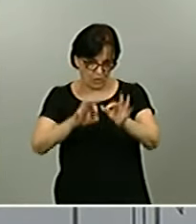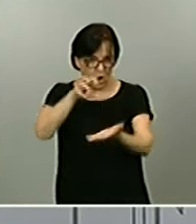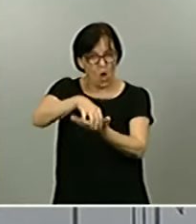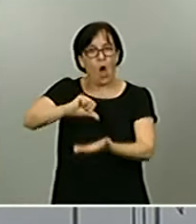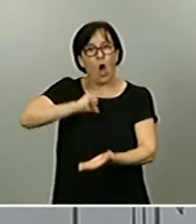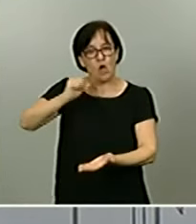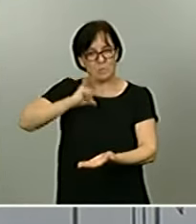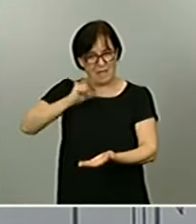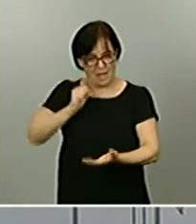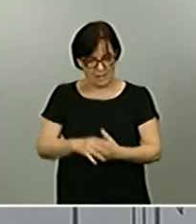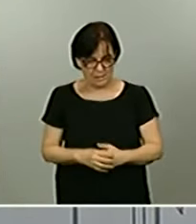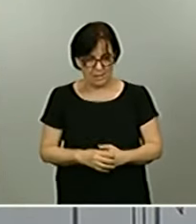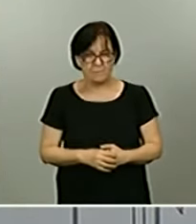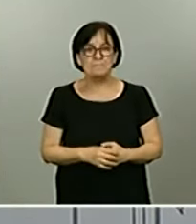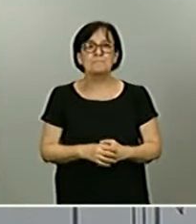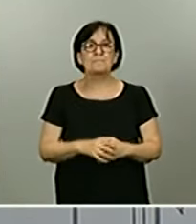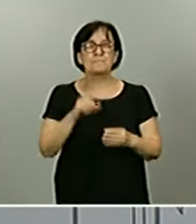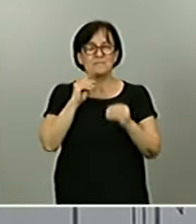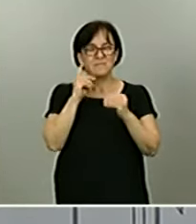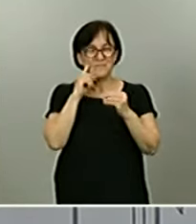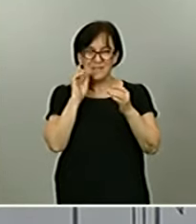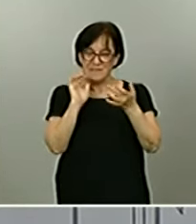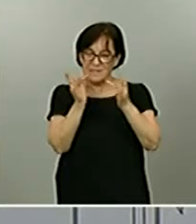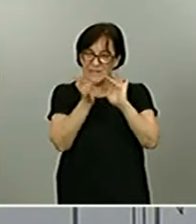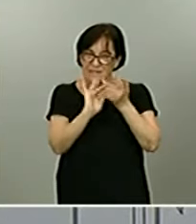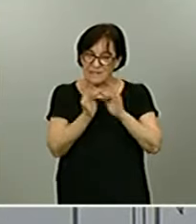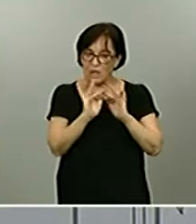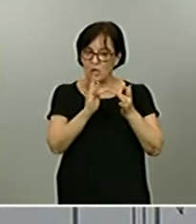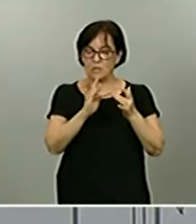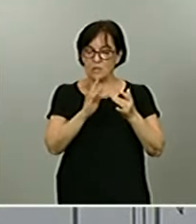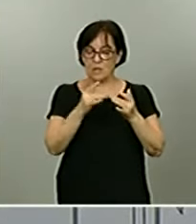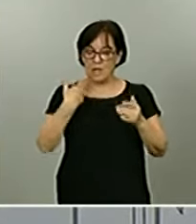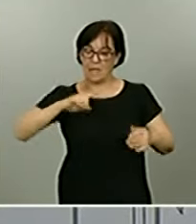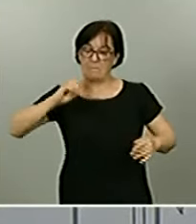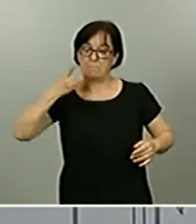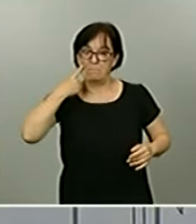de todos los contactos de los casos que se han identificado hasta la fecha